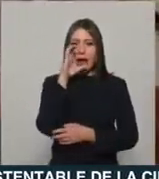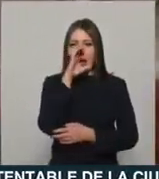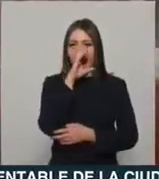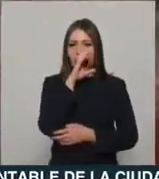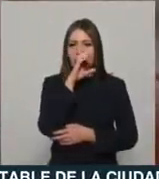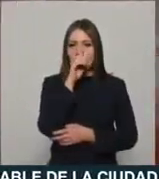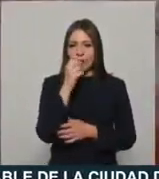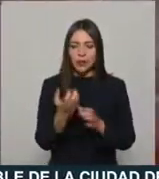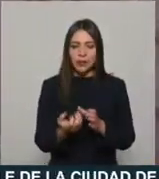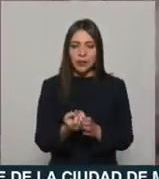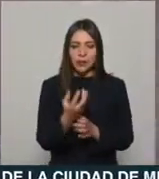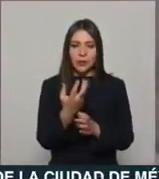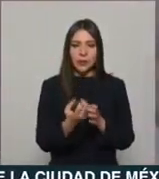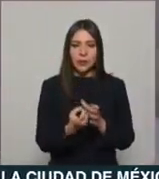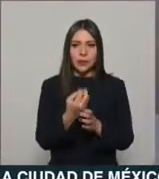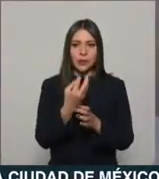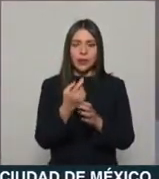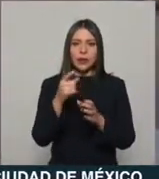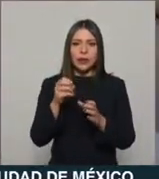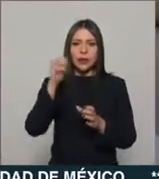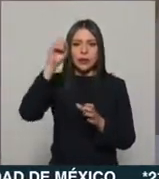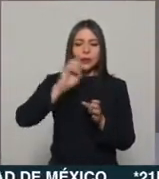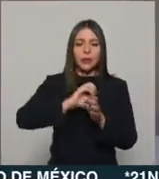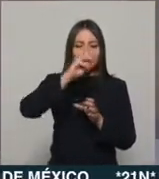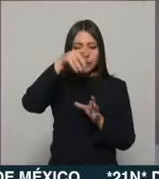el amaranto y cae por acá.